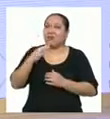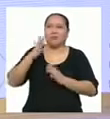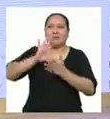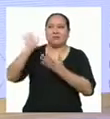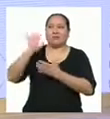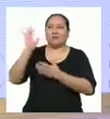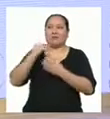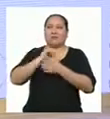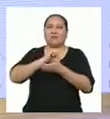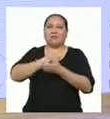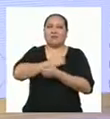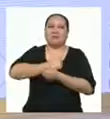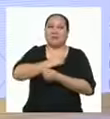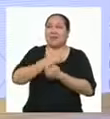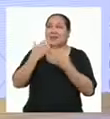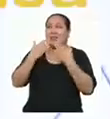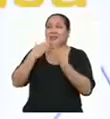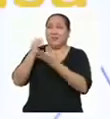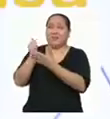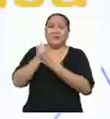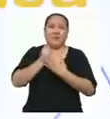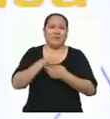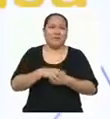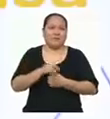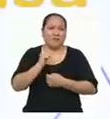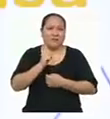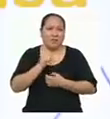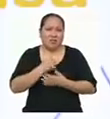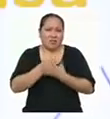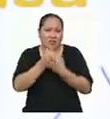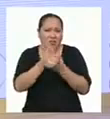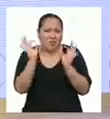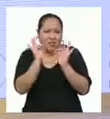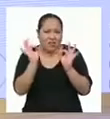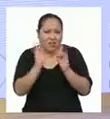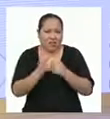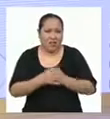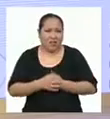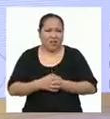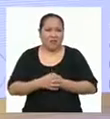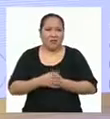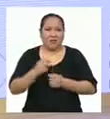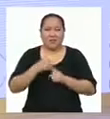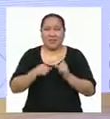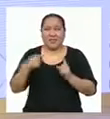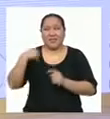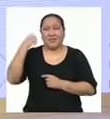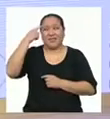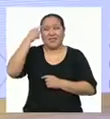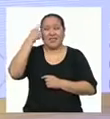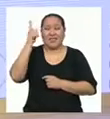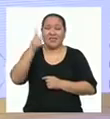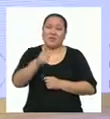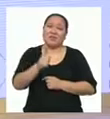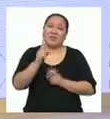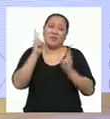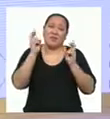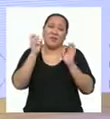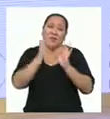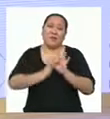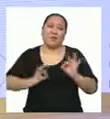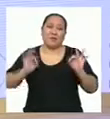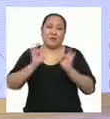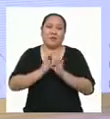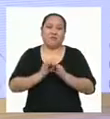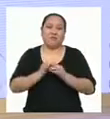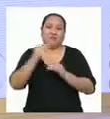que dejar. Muchas gracias por tu ayuda. Pero no fui de mucha ayuda. Pero nos hiciste pensar en algo importante, en las